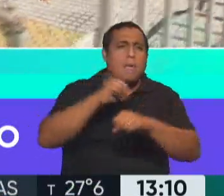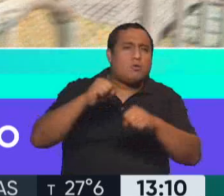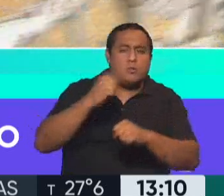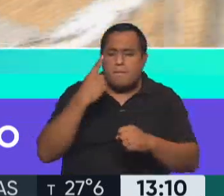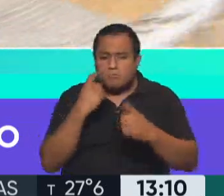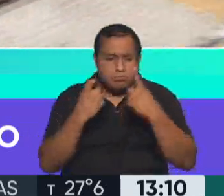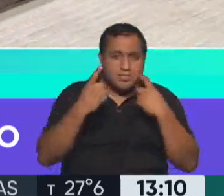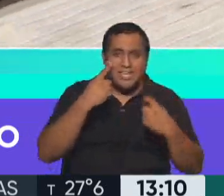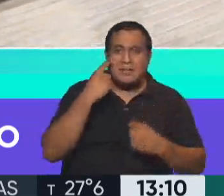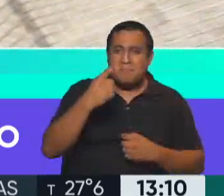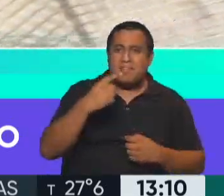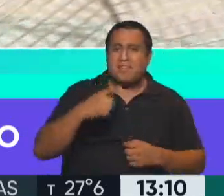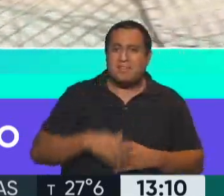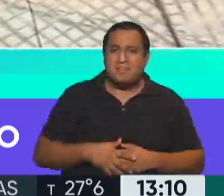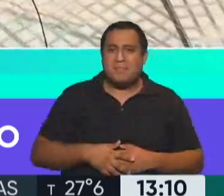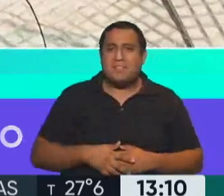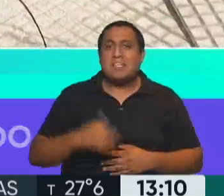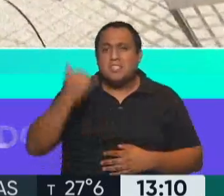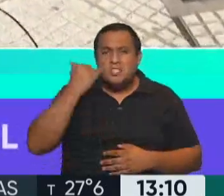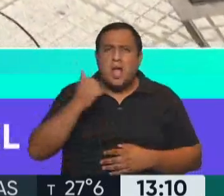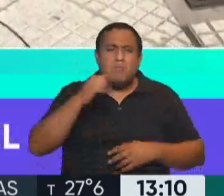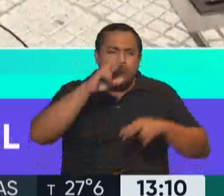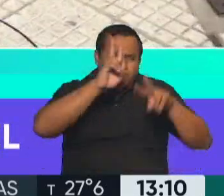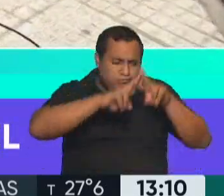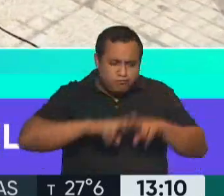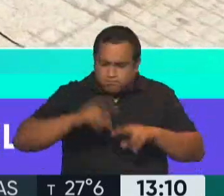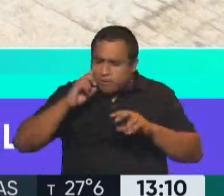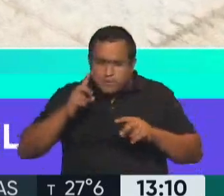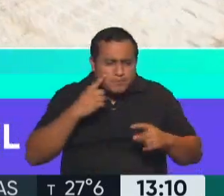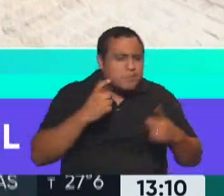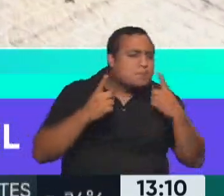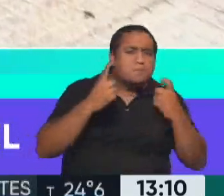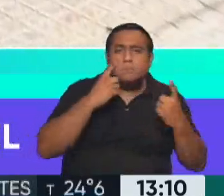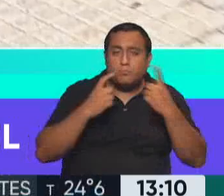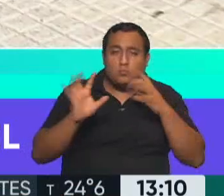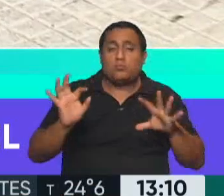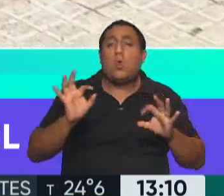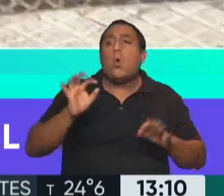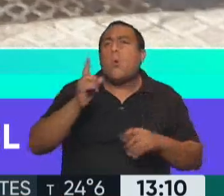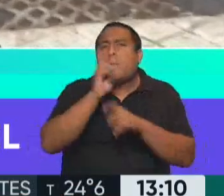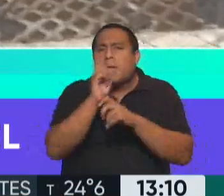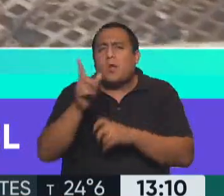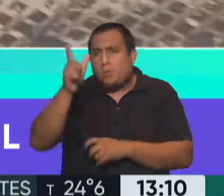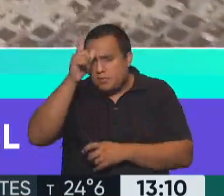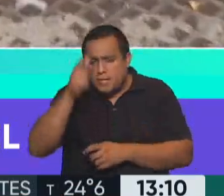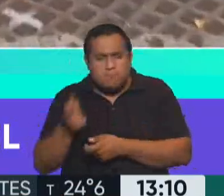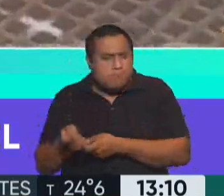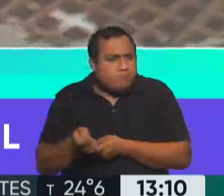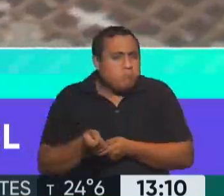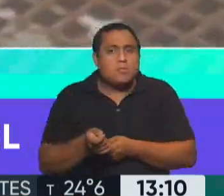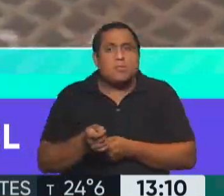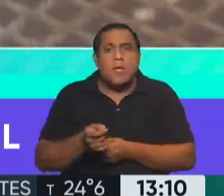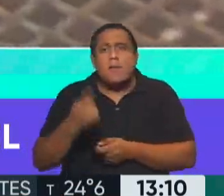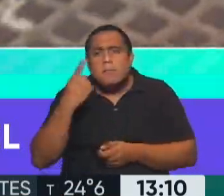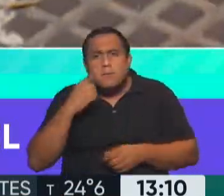ahí en las alcantarillas ya están presentadas, han revisado todo. La brigada también, que tiene que ver con los perros de la policía, han estado en este